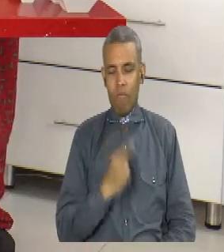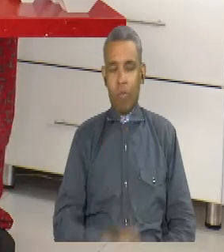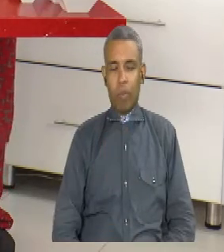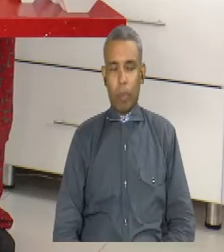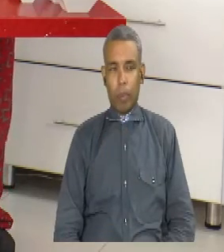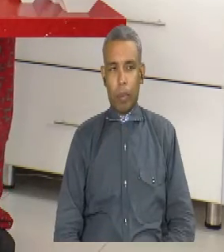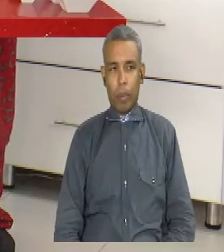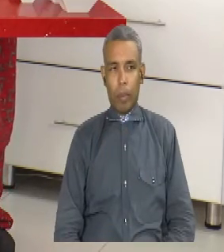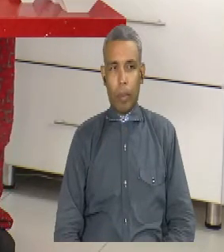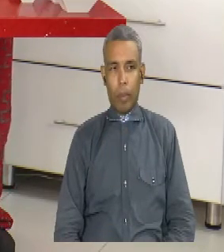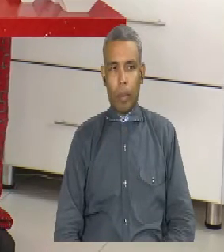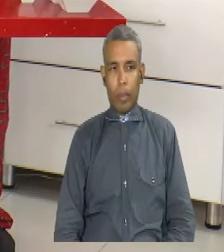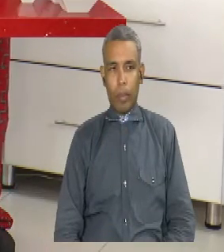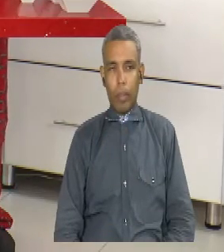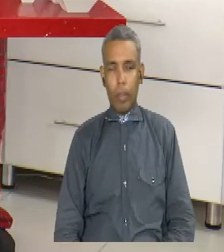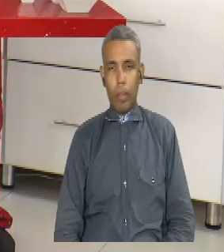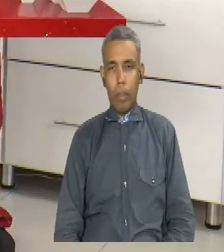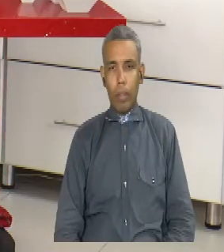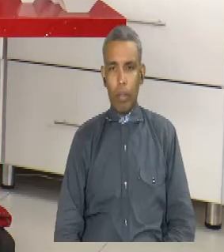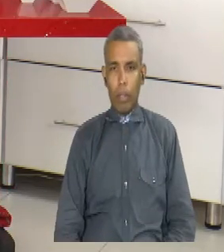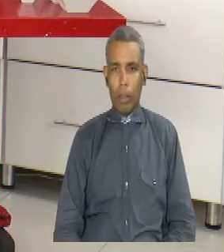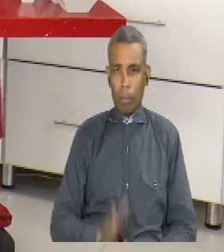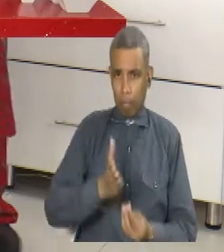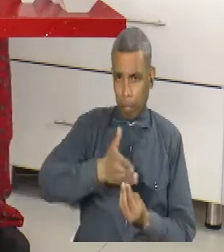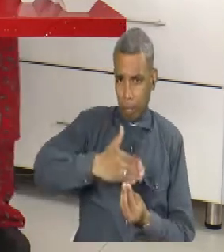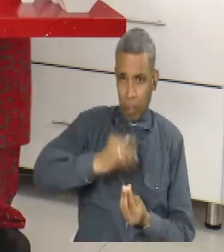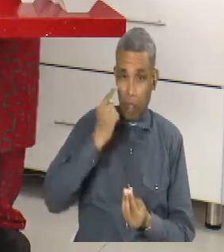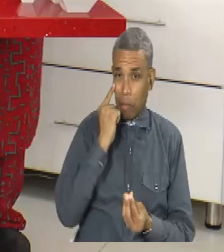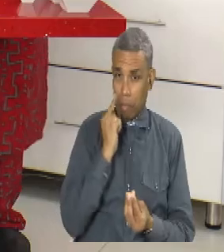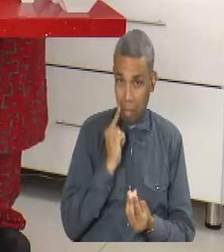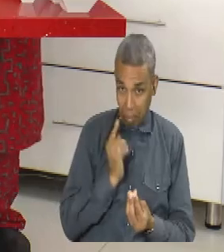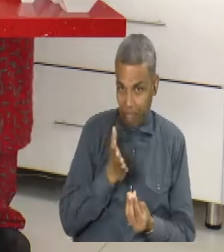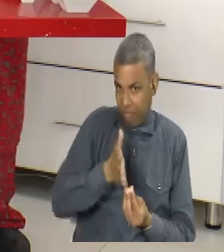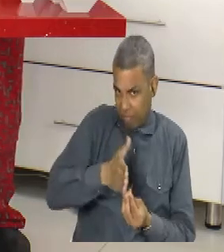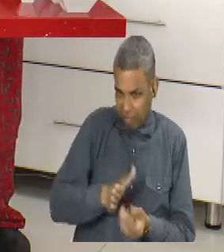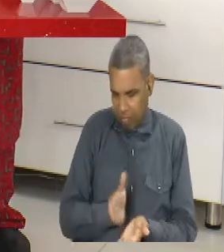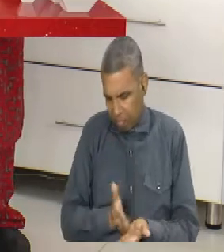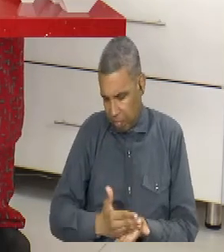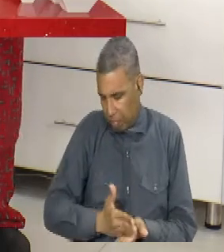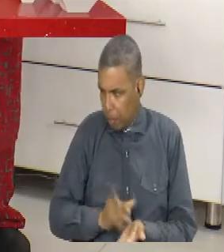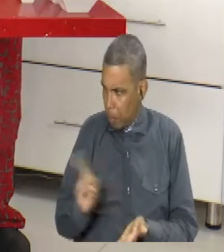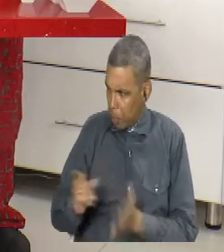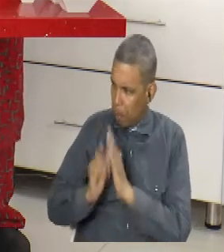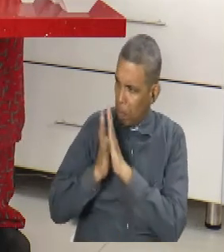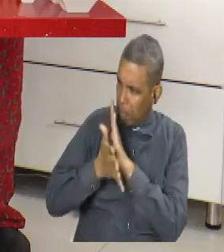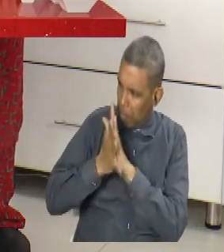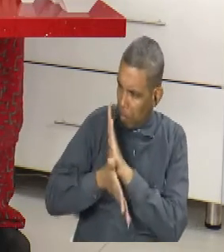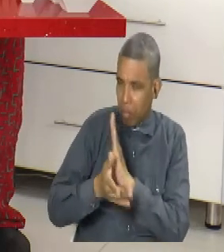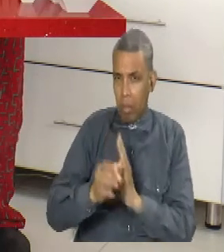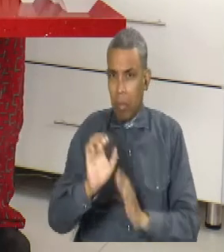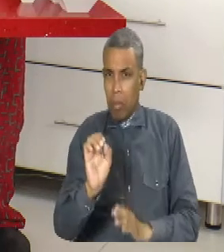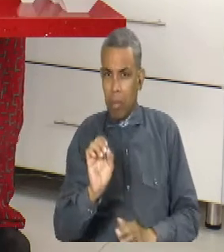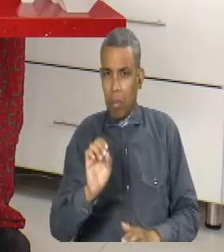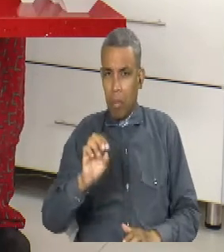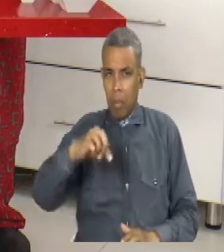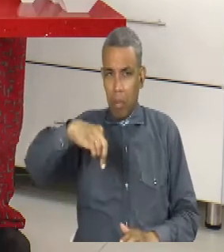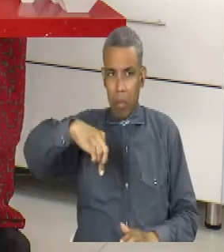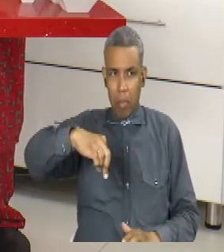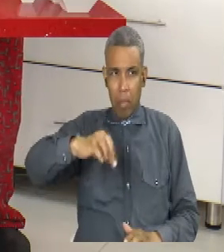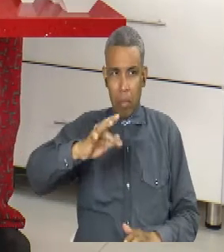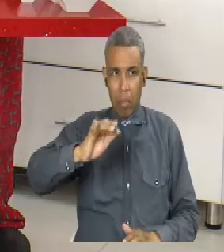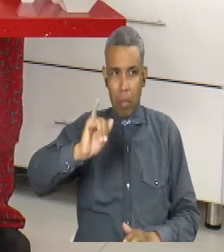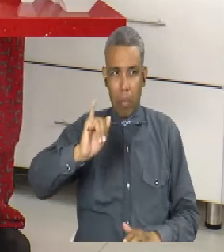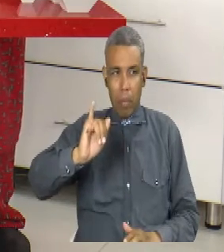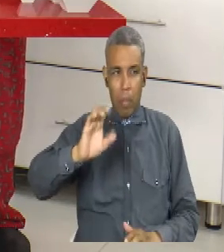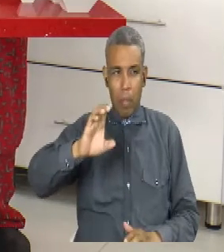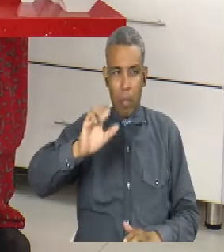acá con la cebolla y mientras tanto nos vas hablando qué es lo que nos ofrece Óptica 2020, algo